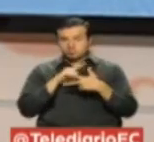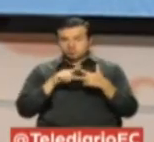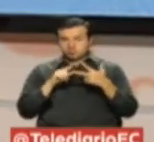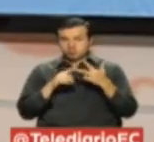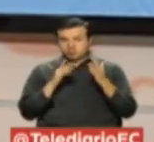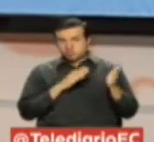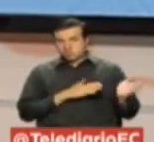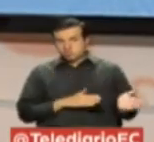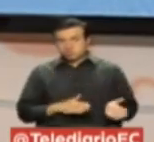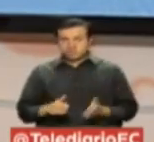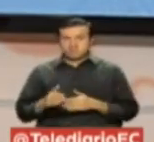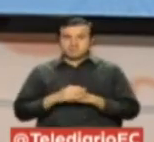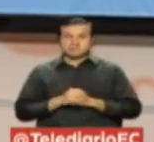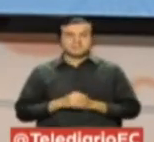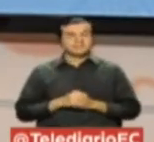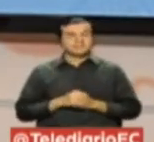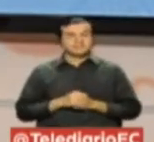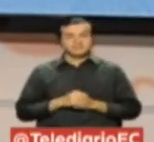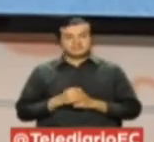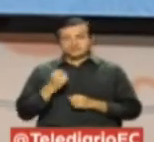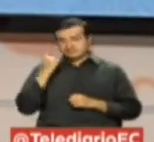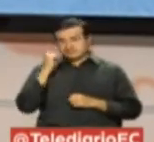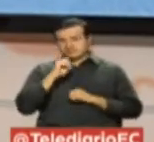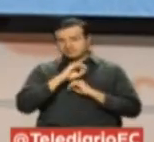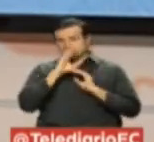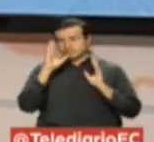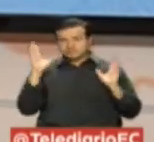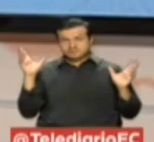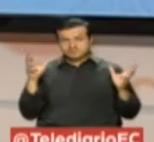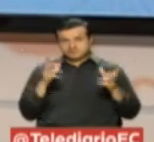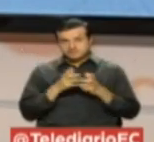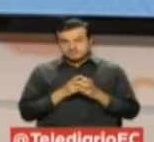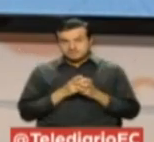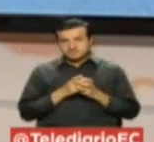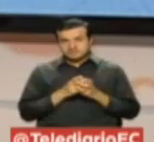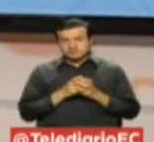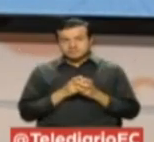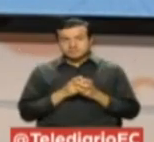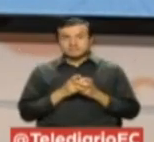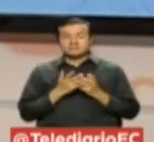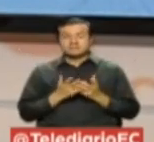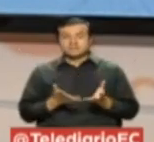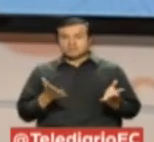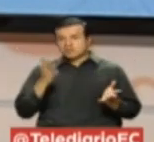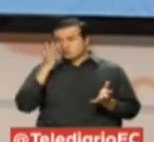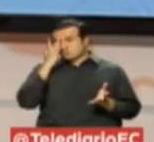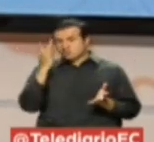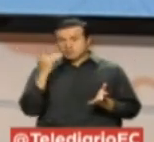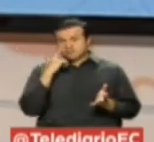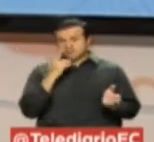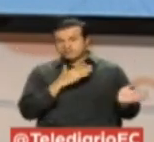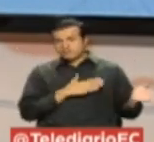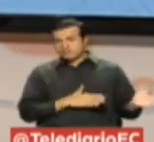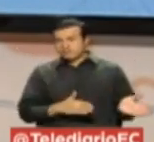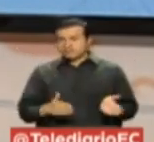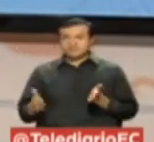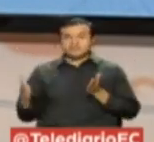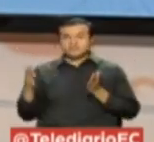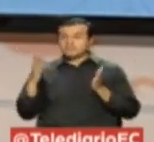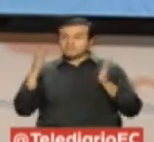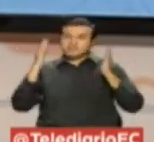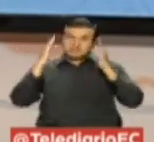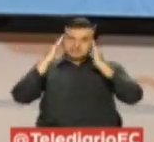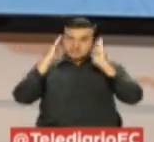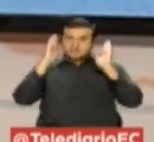poco el sustento de eso no lo encontrábamos porque se dieron esas distribuciones